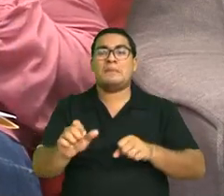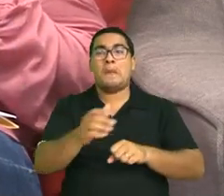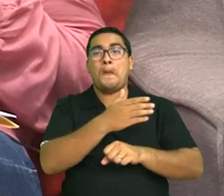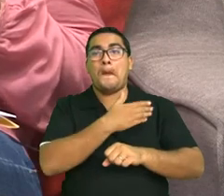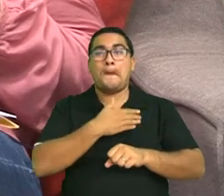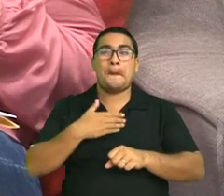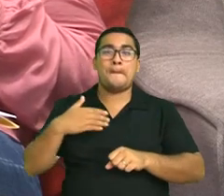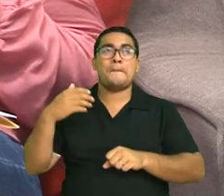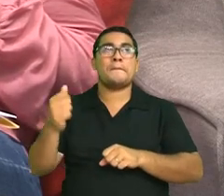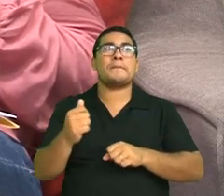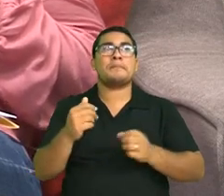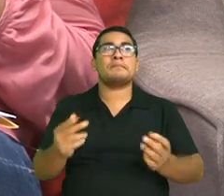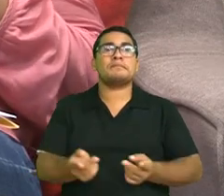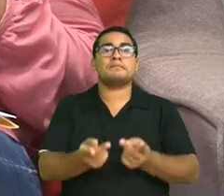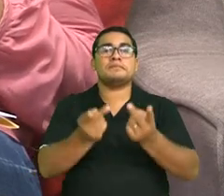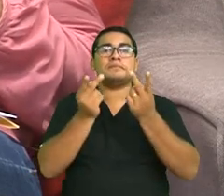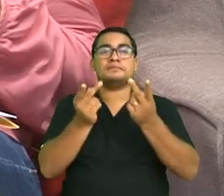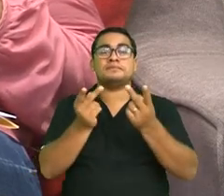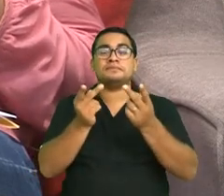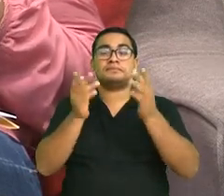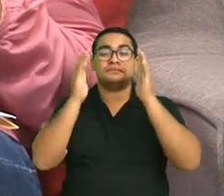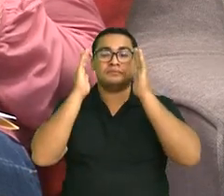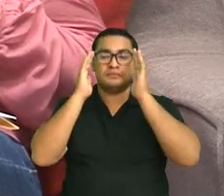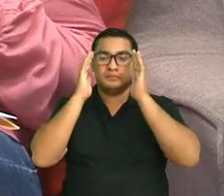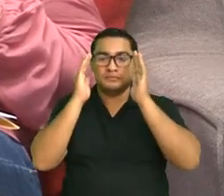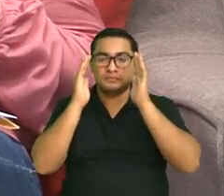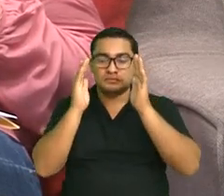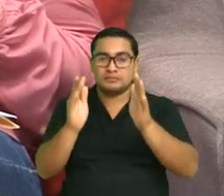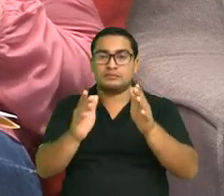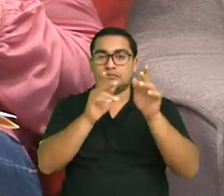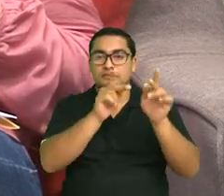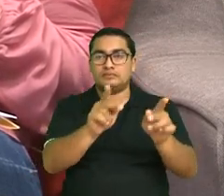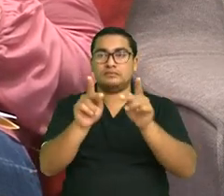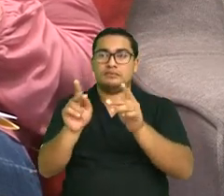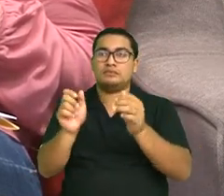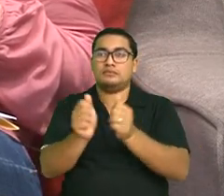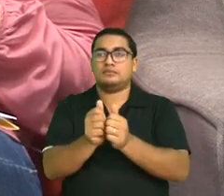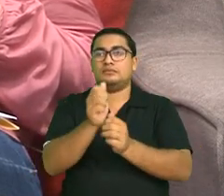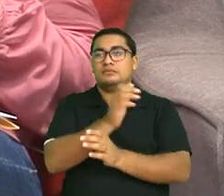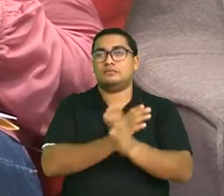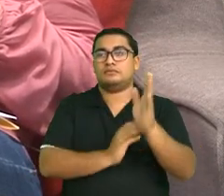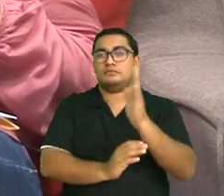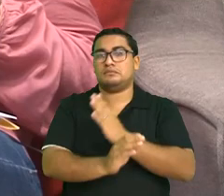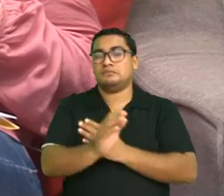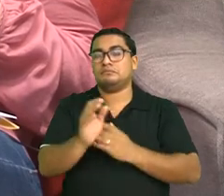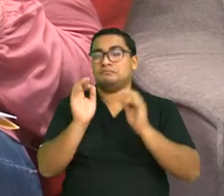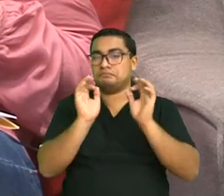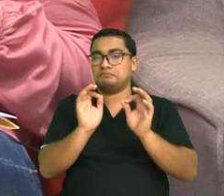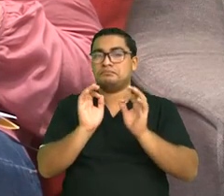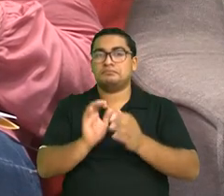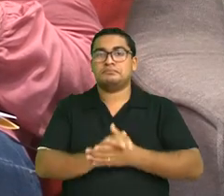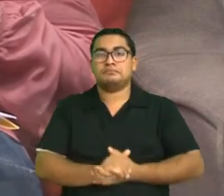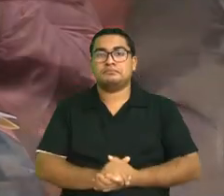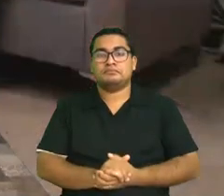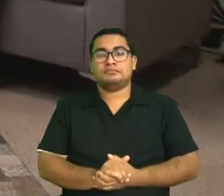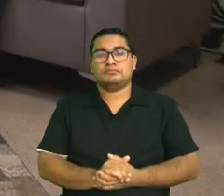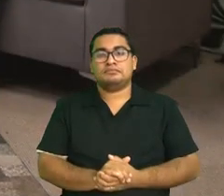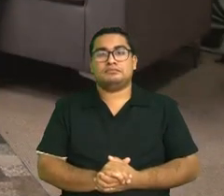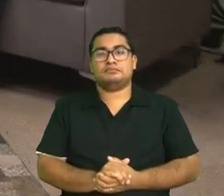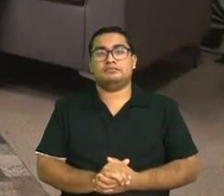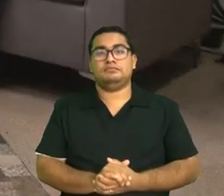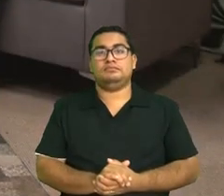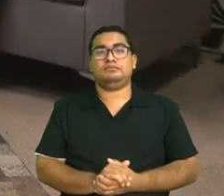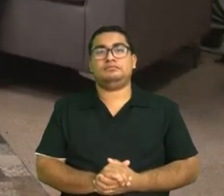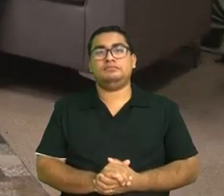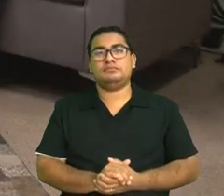mejorar la calidad de la atención y, obviamente, la recuperación de la persona con discapacidad. Claro que sí, y